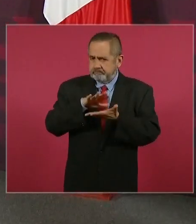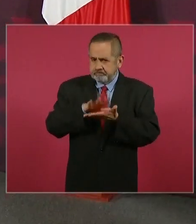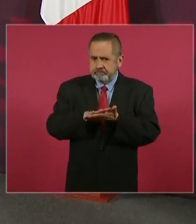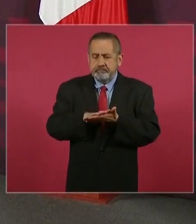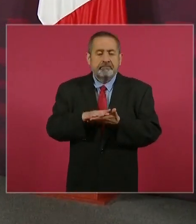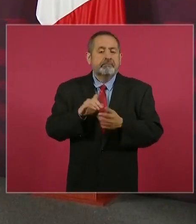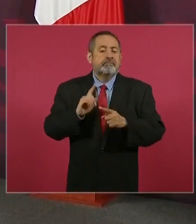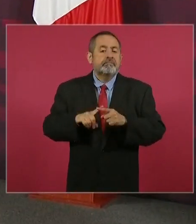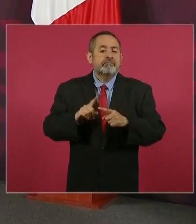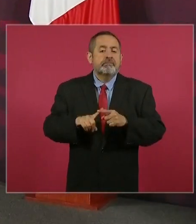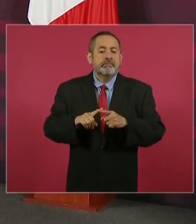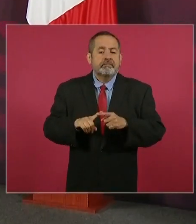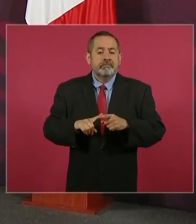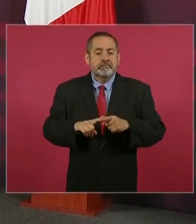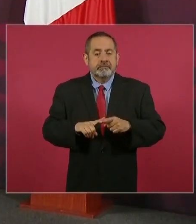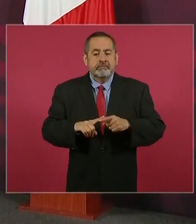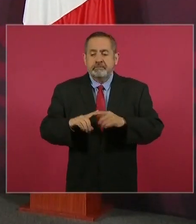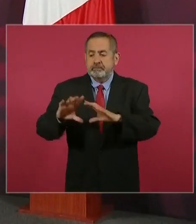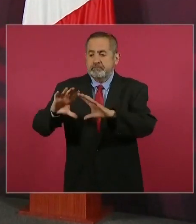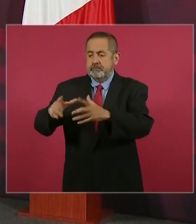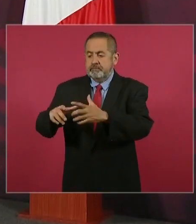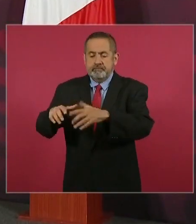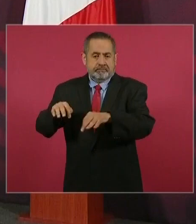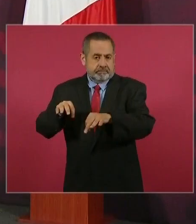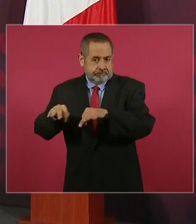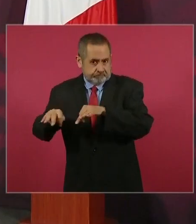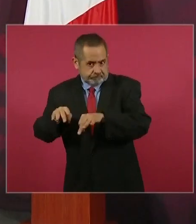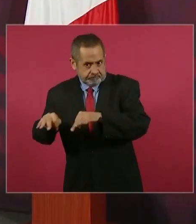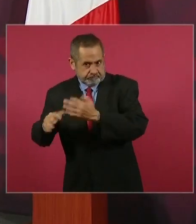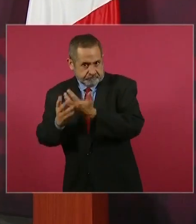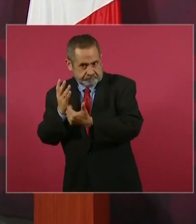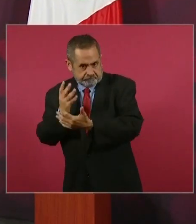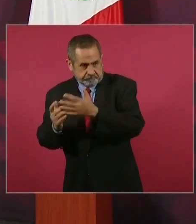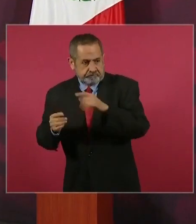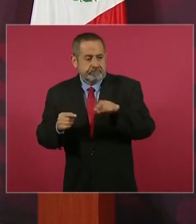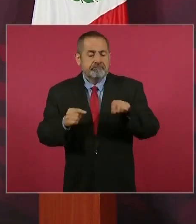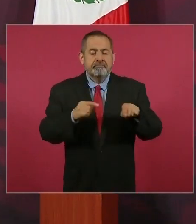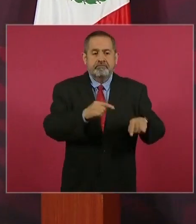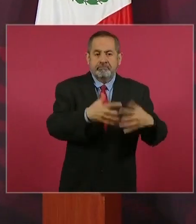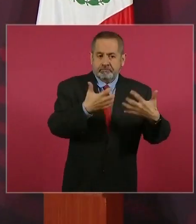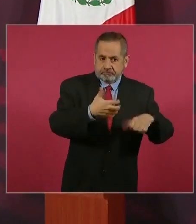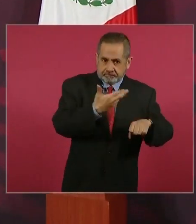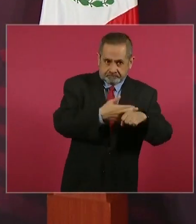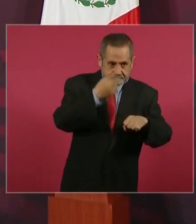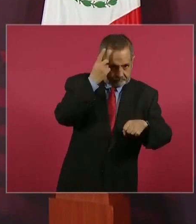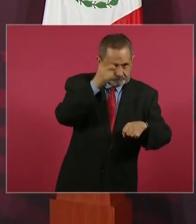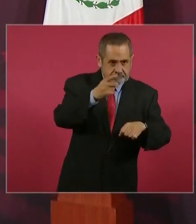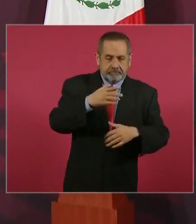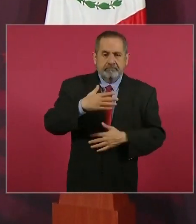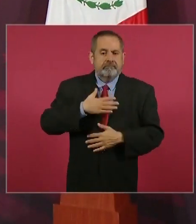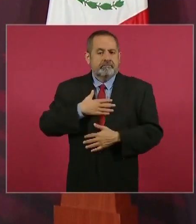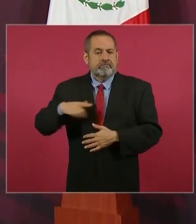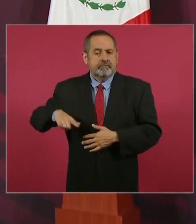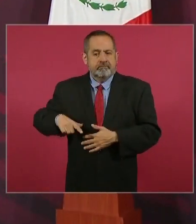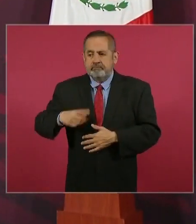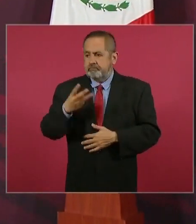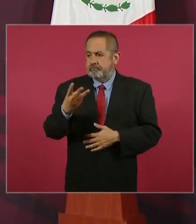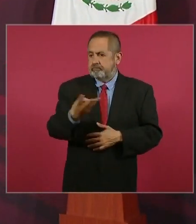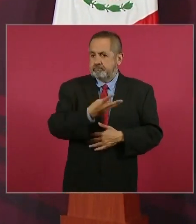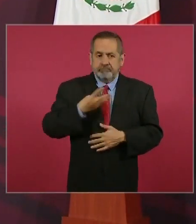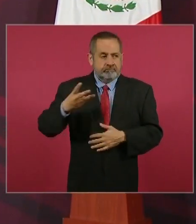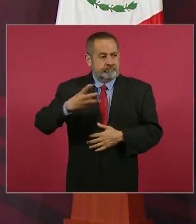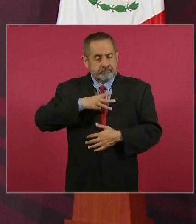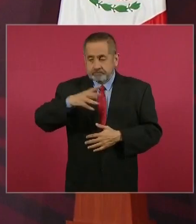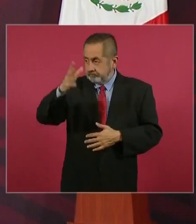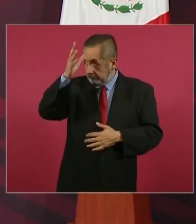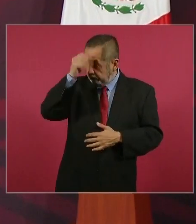el sector obrero del sector empresarial y del sector público y Esto va a